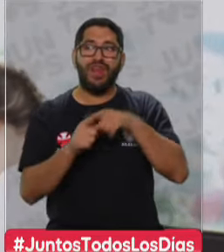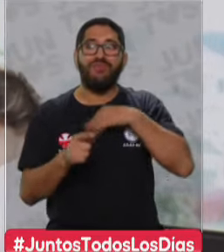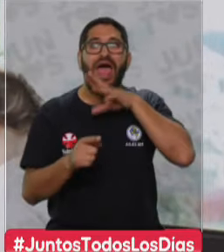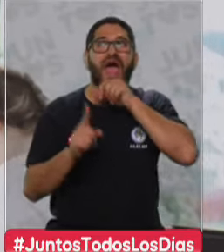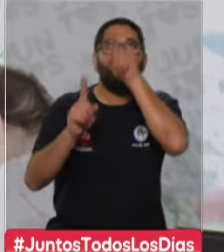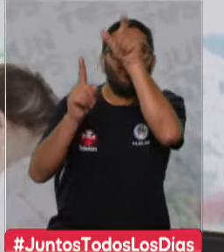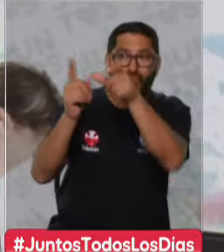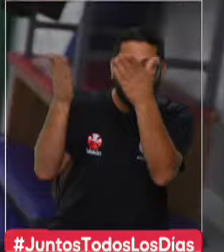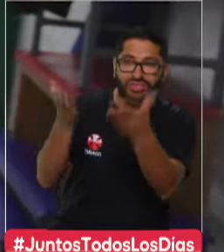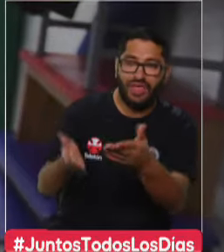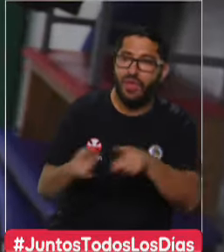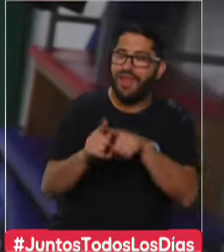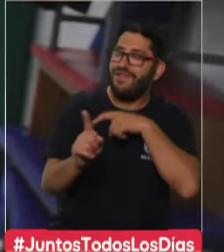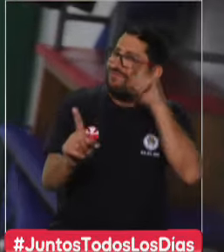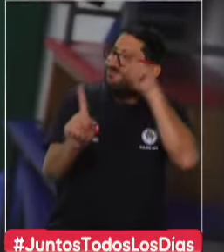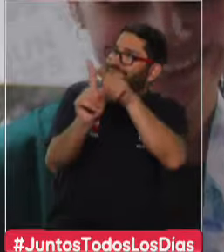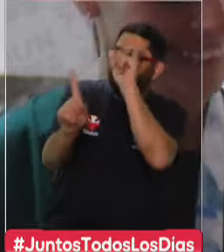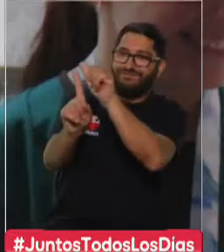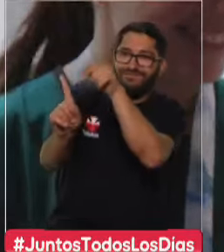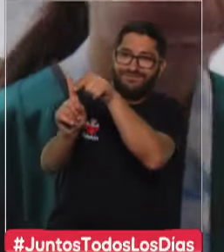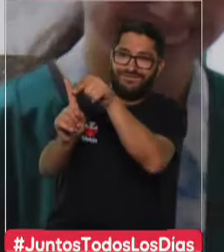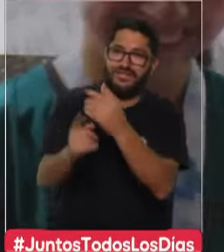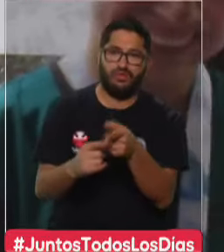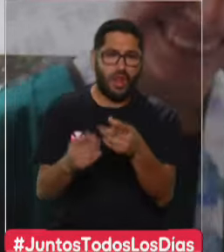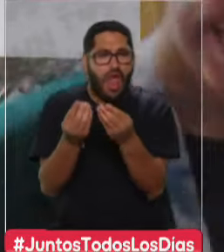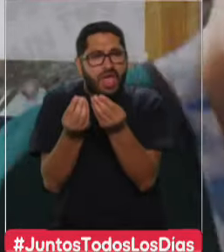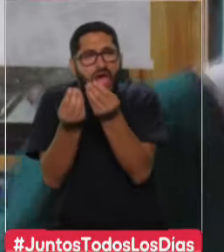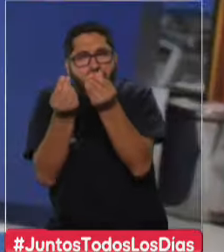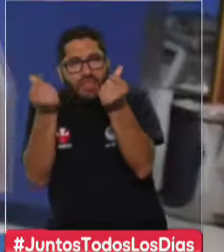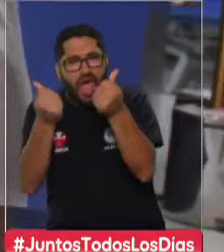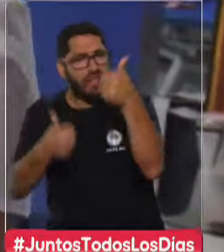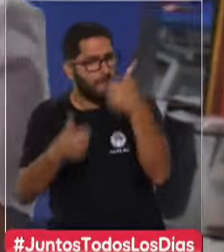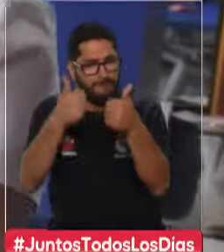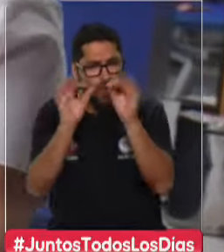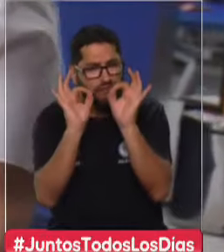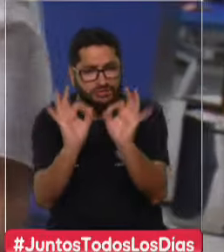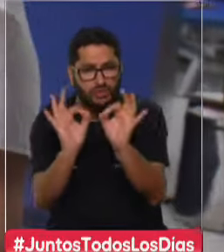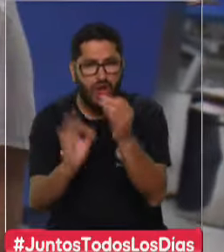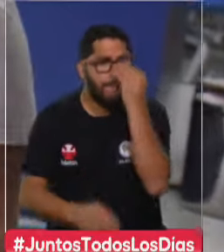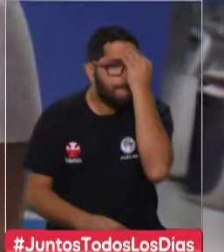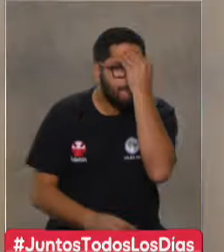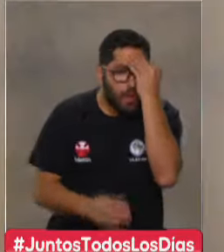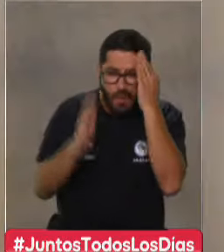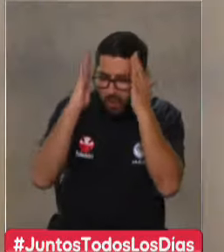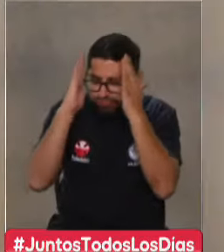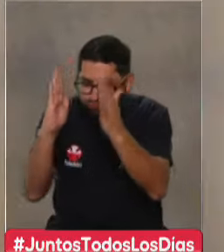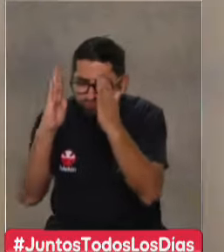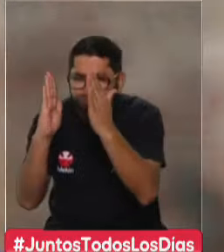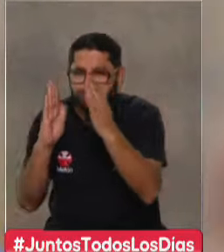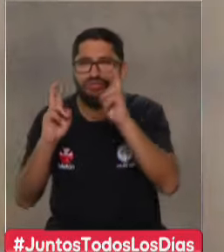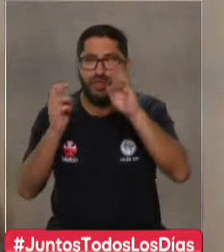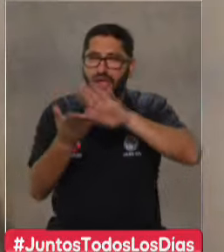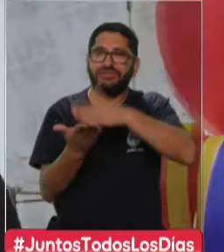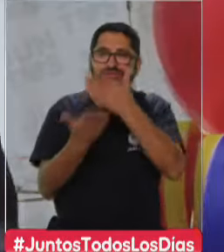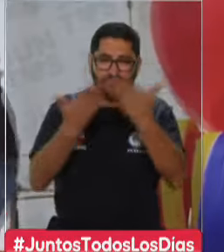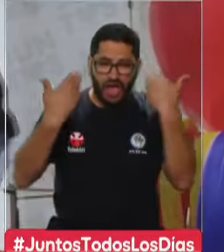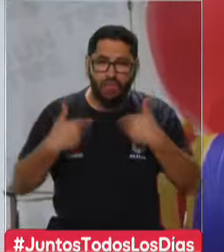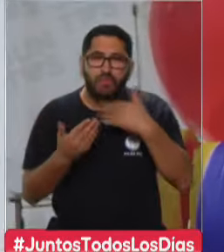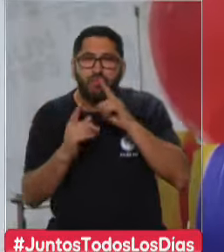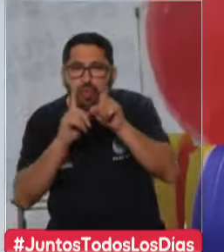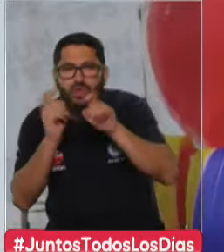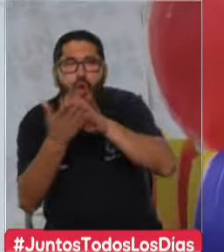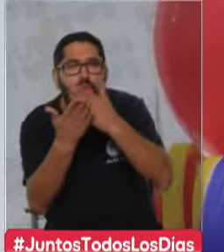esta calidad profesional y humana de estar preocupado de cómo estáis, no sé, pues cómo estáis Joaco, cómo estáis Fran, cómo